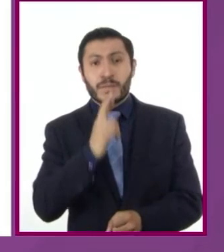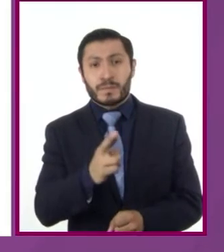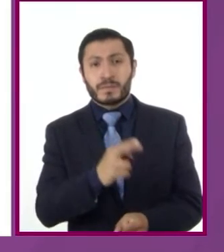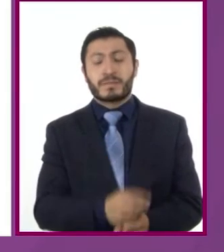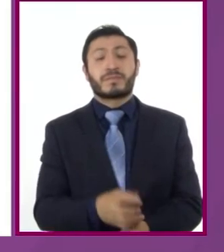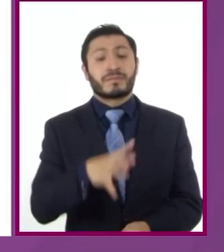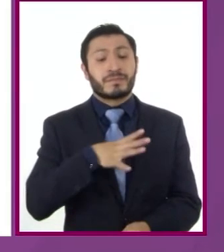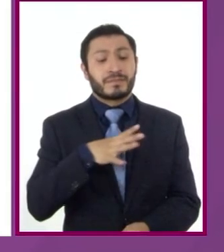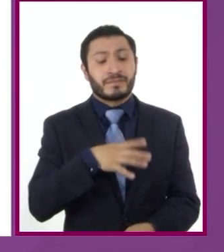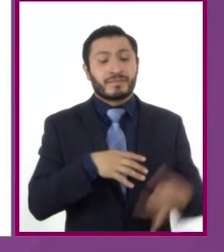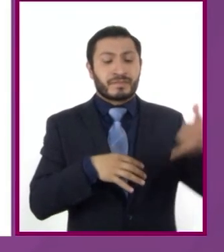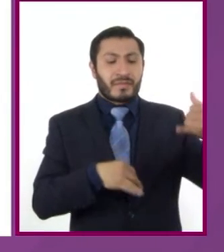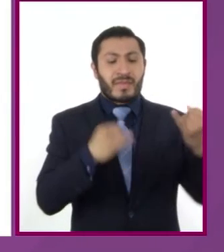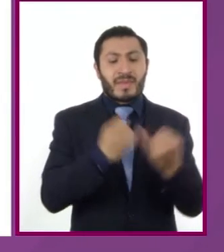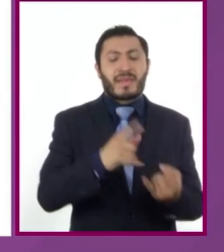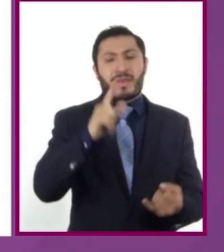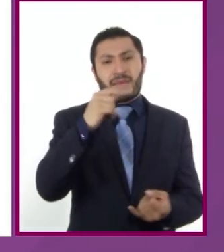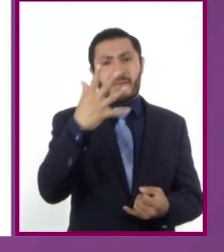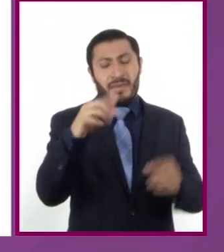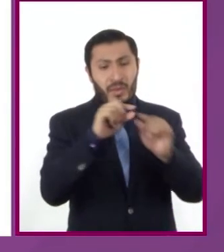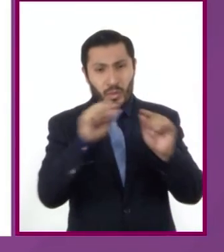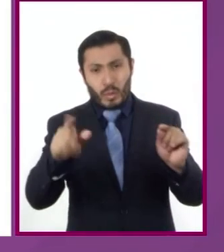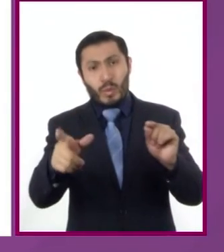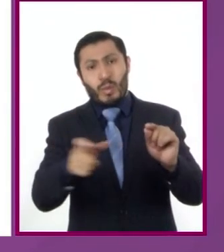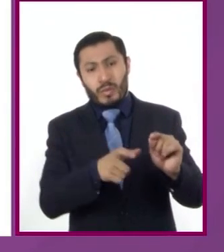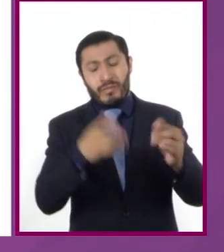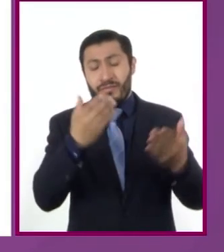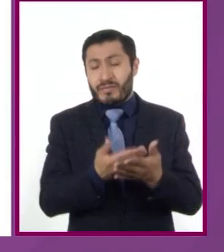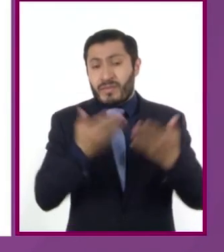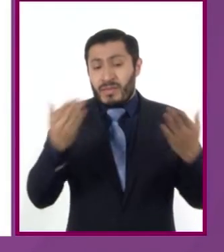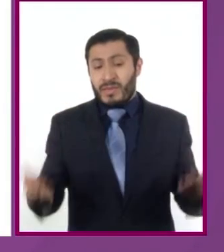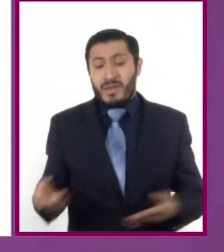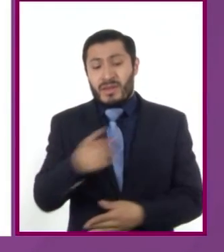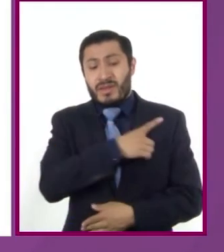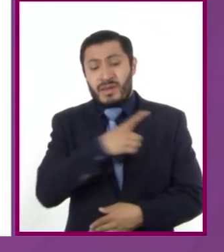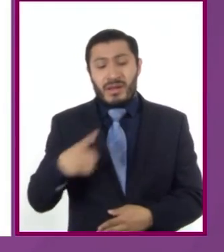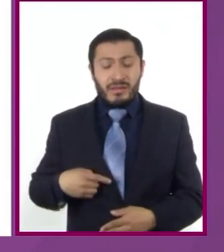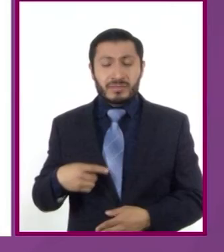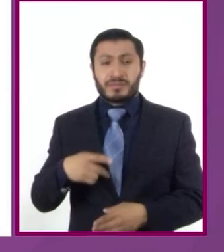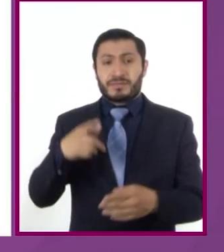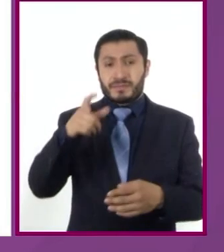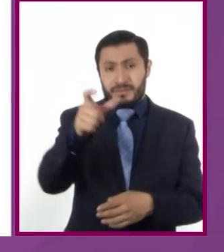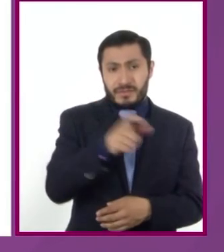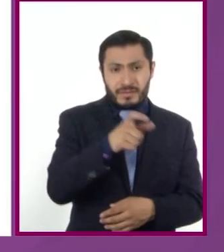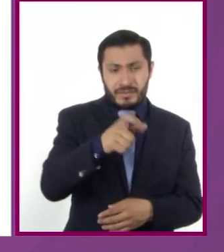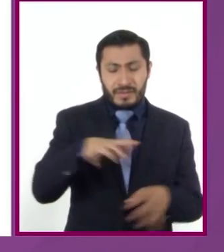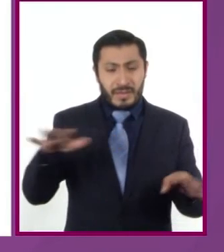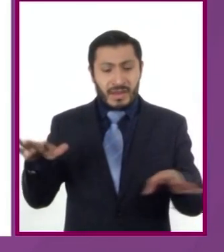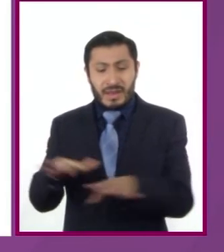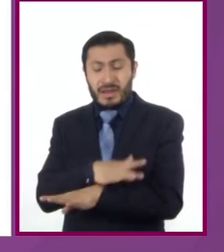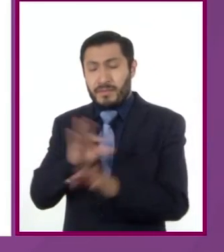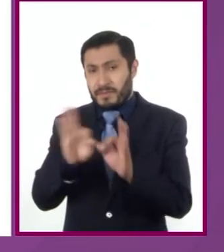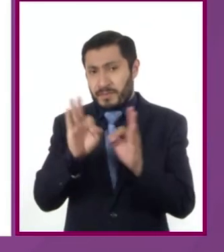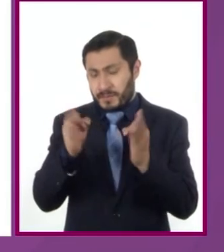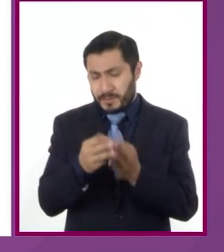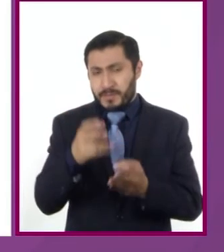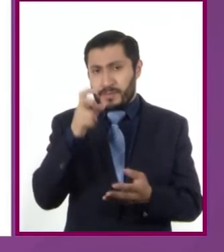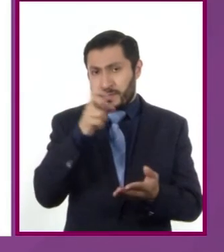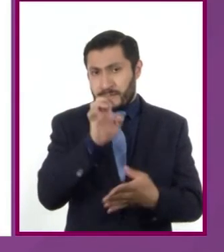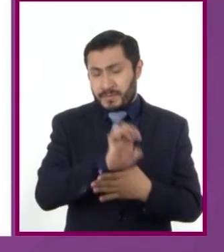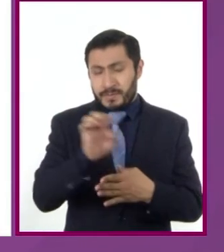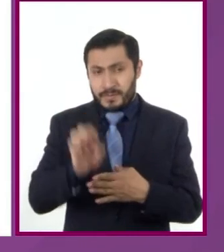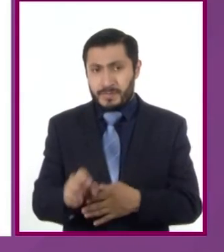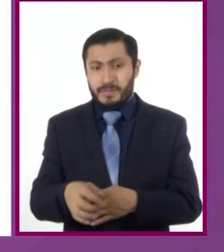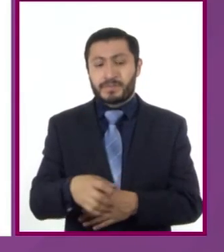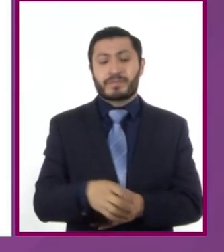la expresión y igual a 75 entre x. Ahora debemos sustituir el valor de x en la expresión. Por lo tanto,